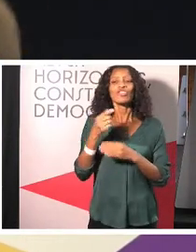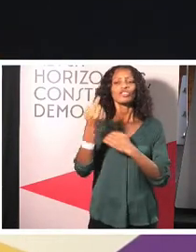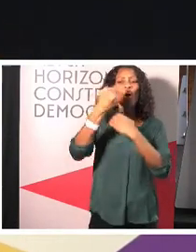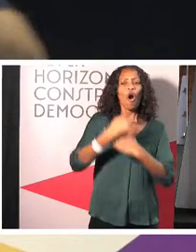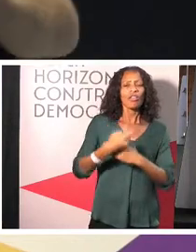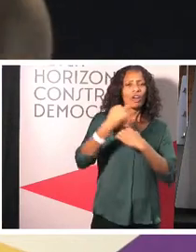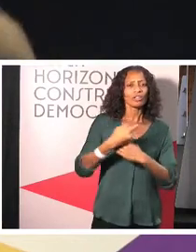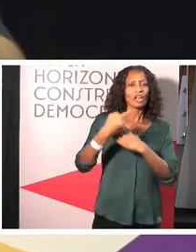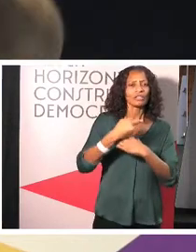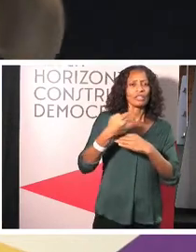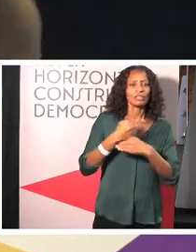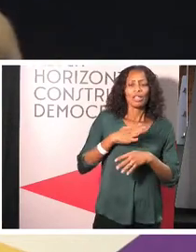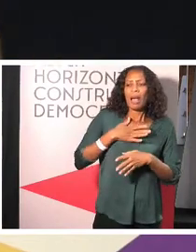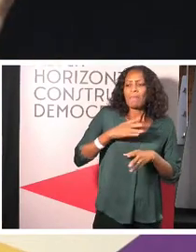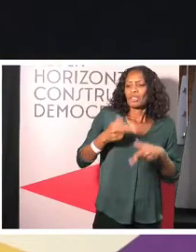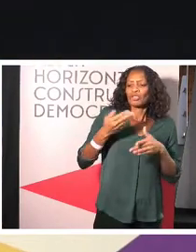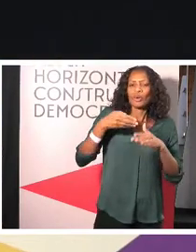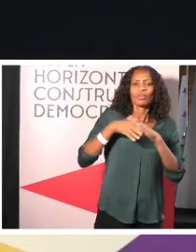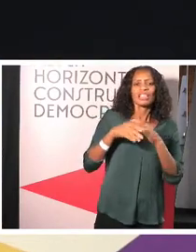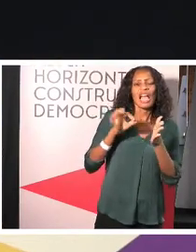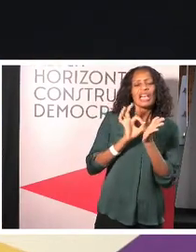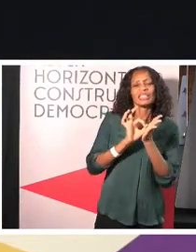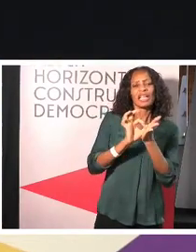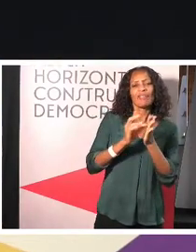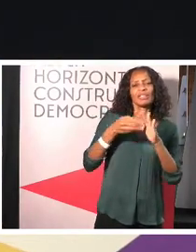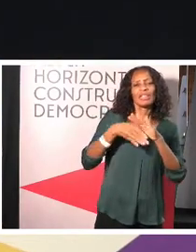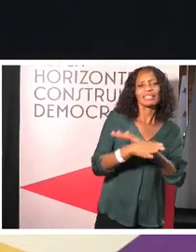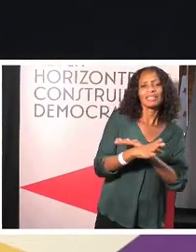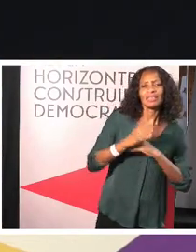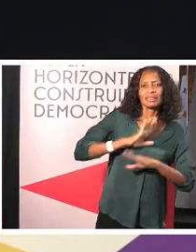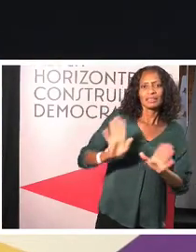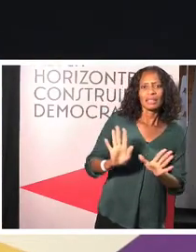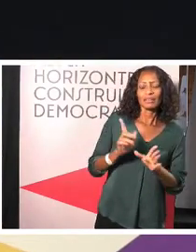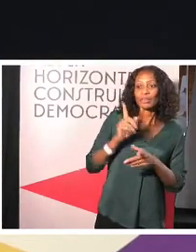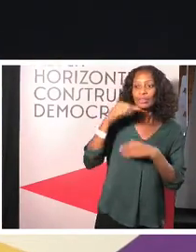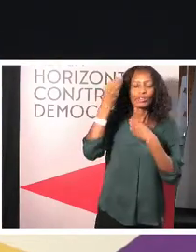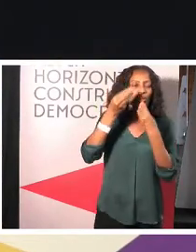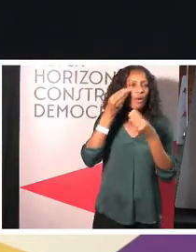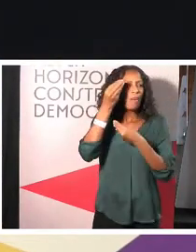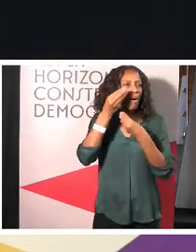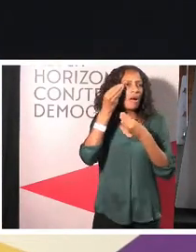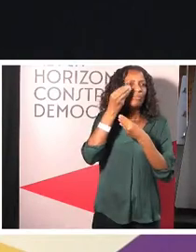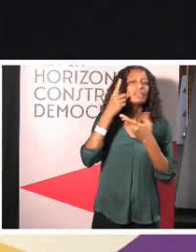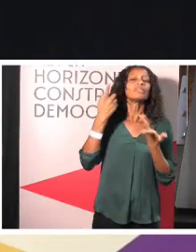mí que me den acceso a los servicios y ya está. No hemos planteado todavía